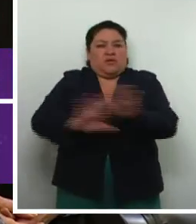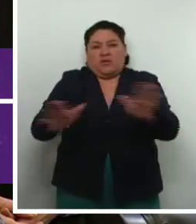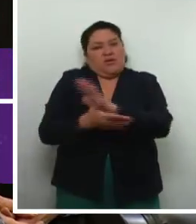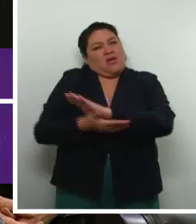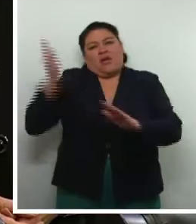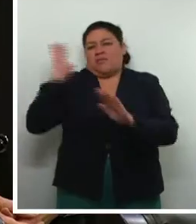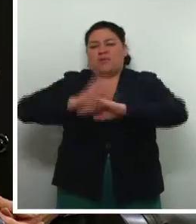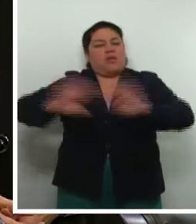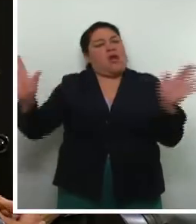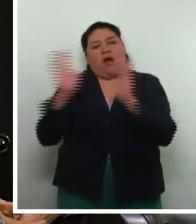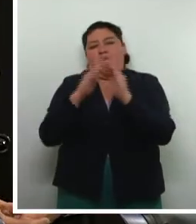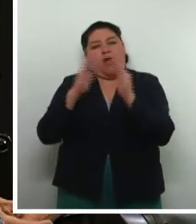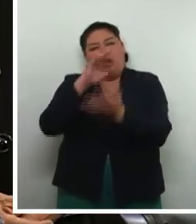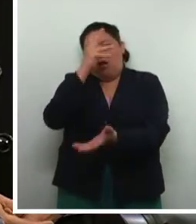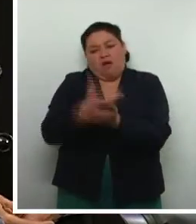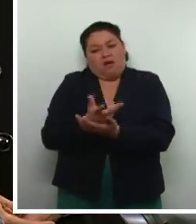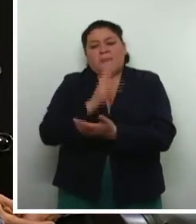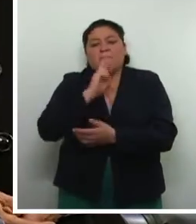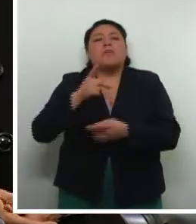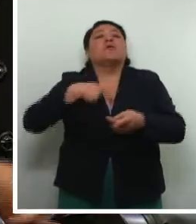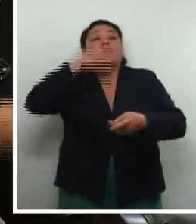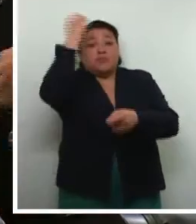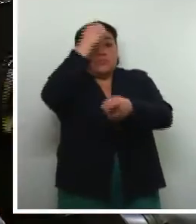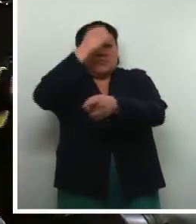dejaran ir a descansar. ¿Cómo ven?